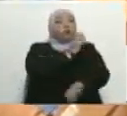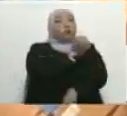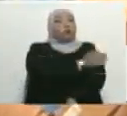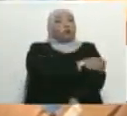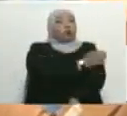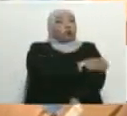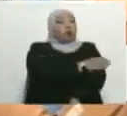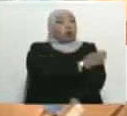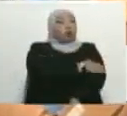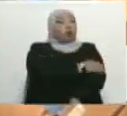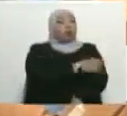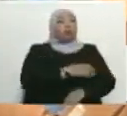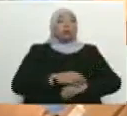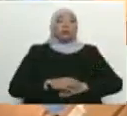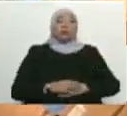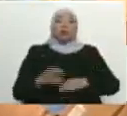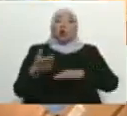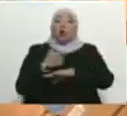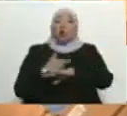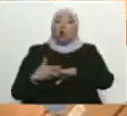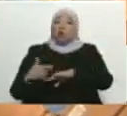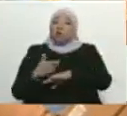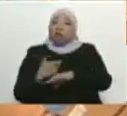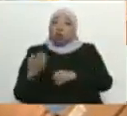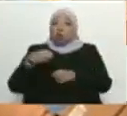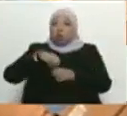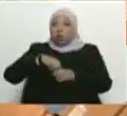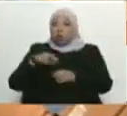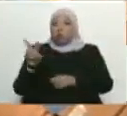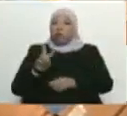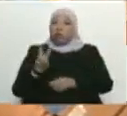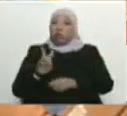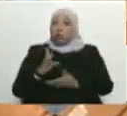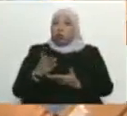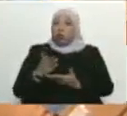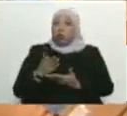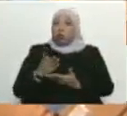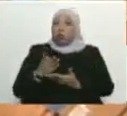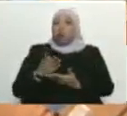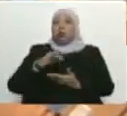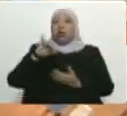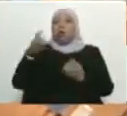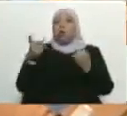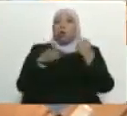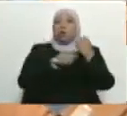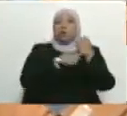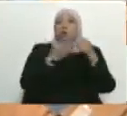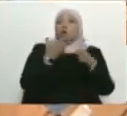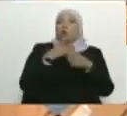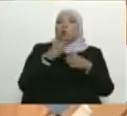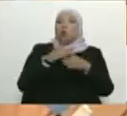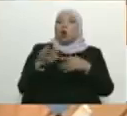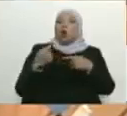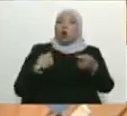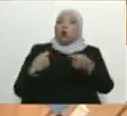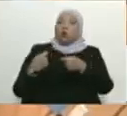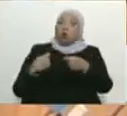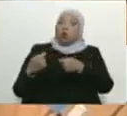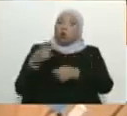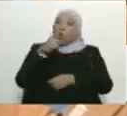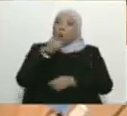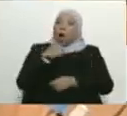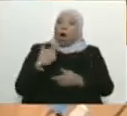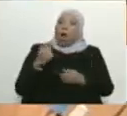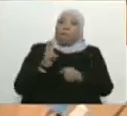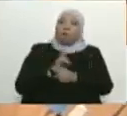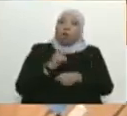que se constituyó y que se hizo llamar gobierno interino, que manejó de manera discrecional, sin ningún tipo de contraloría y, por supuesto, en